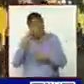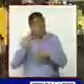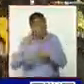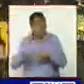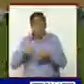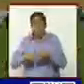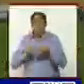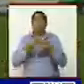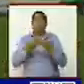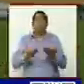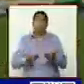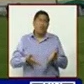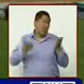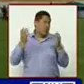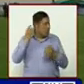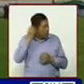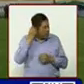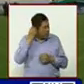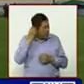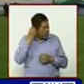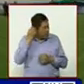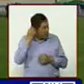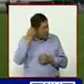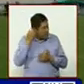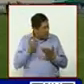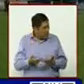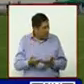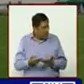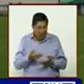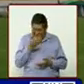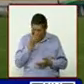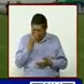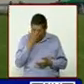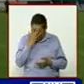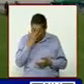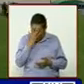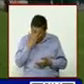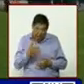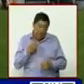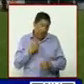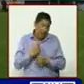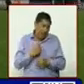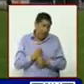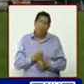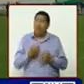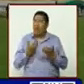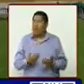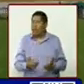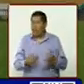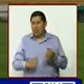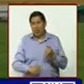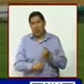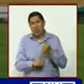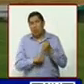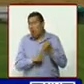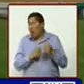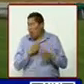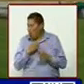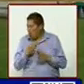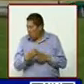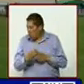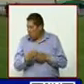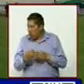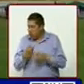oportunidades. ¿Cómo lo viviste? Y más aún viviéndolo de aquí tan cerca. Claro, porque tú estabas acá, ¿no? Trabajando acá, o sea, de asistente o en